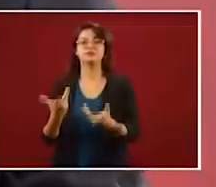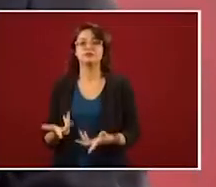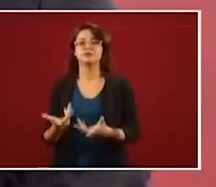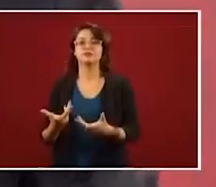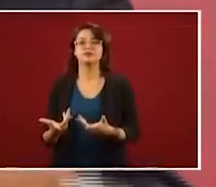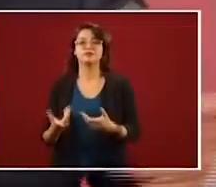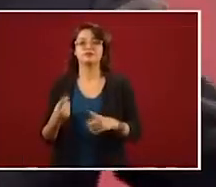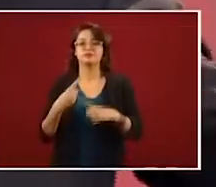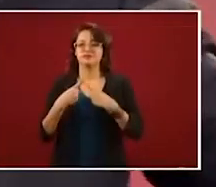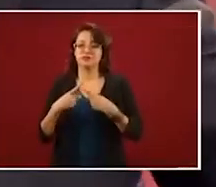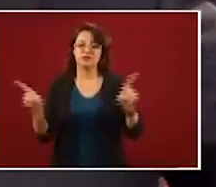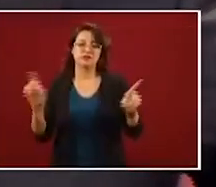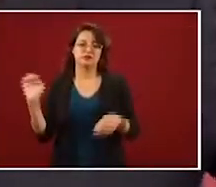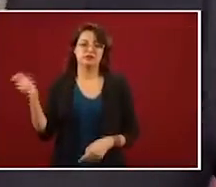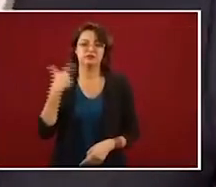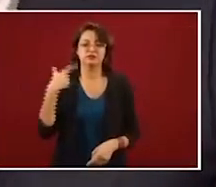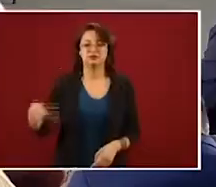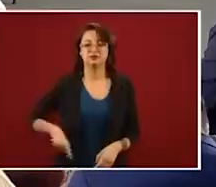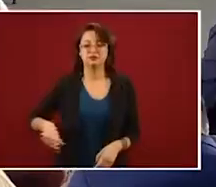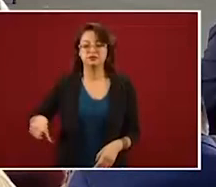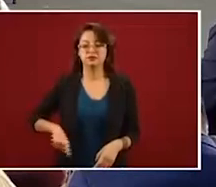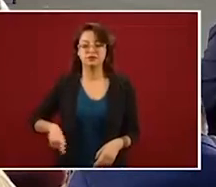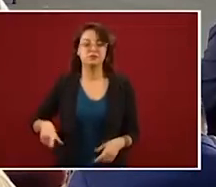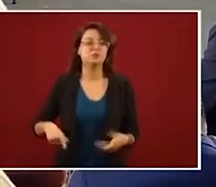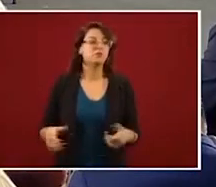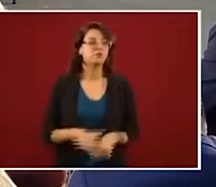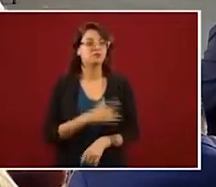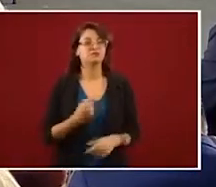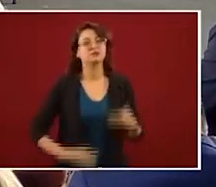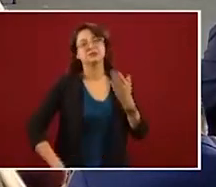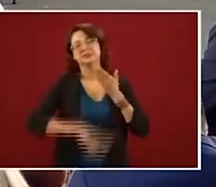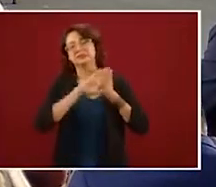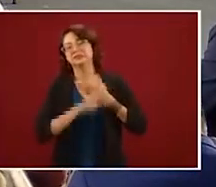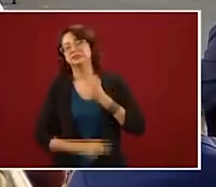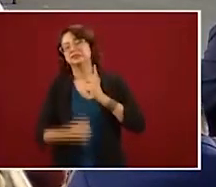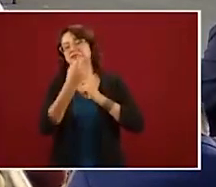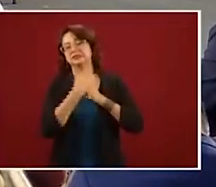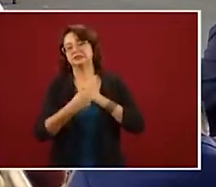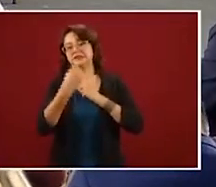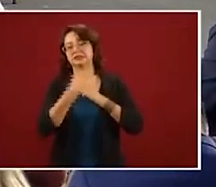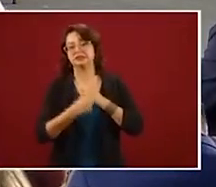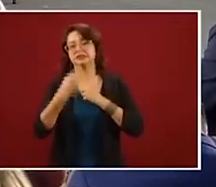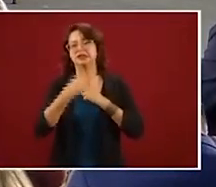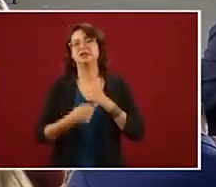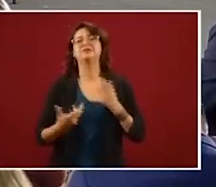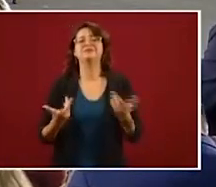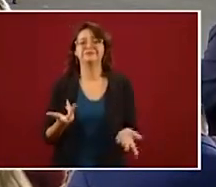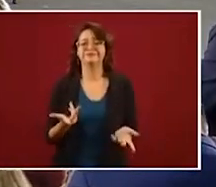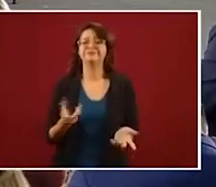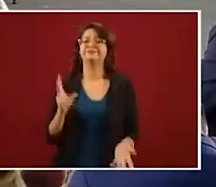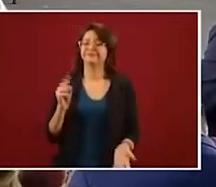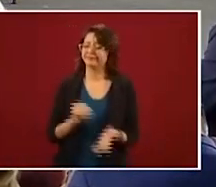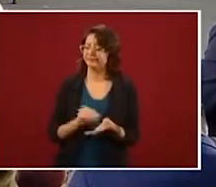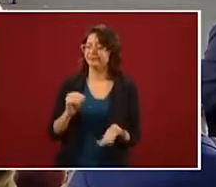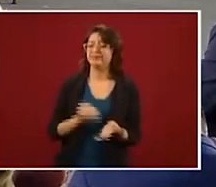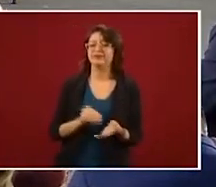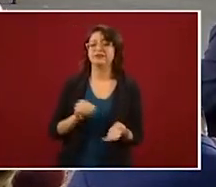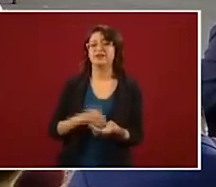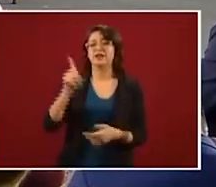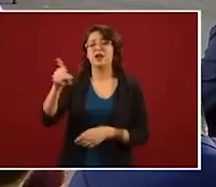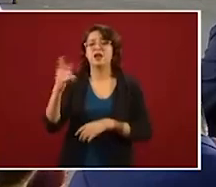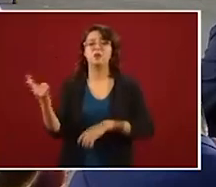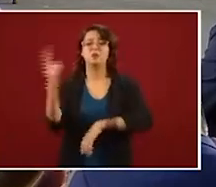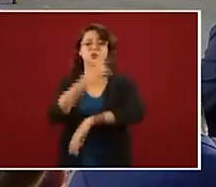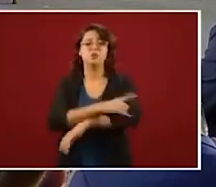criticados. Todavía, hace como una semana en el aeropuerto, una señora me dijo: